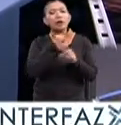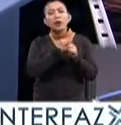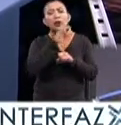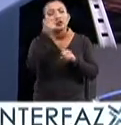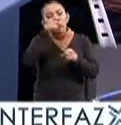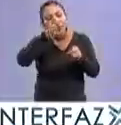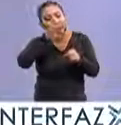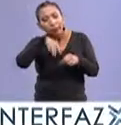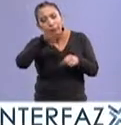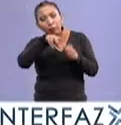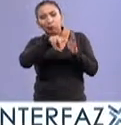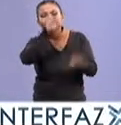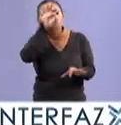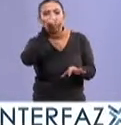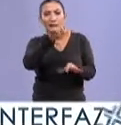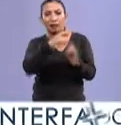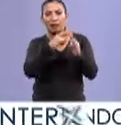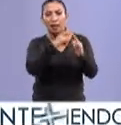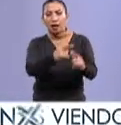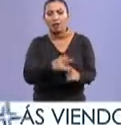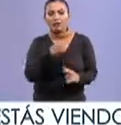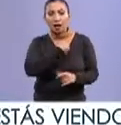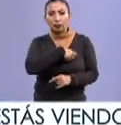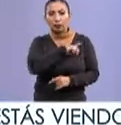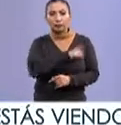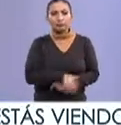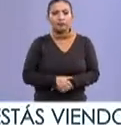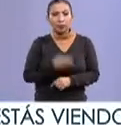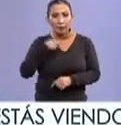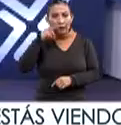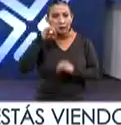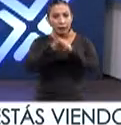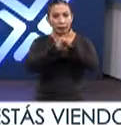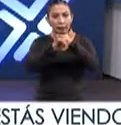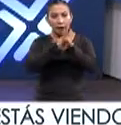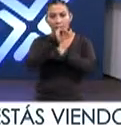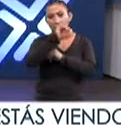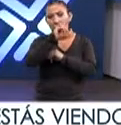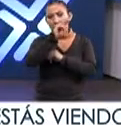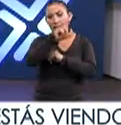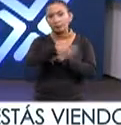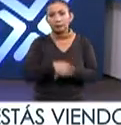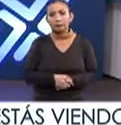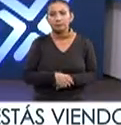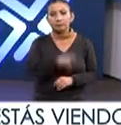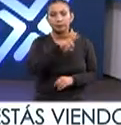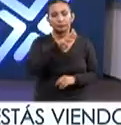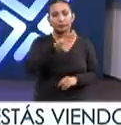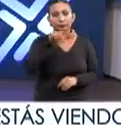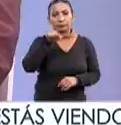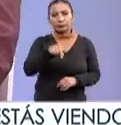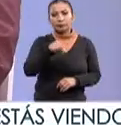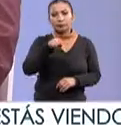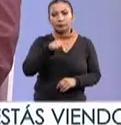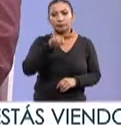la información acerca de esta Feria de la Salud? Pueden visitar la página del Instituto Politécnico Nacional,